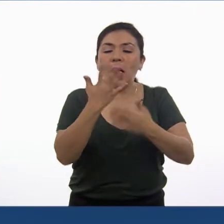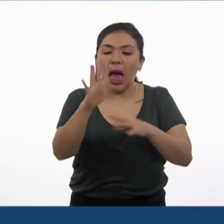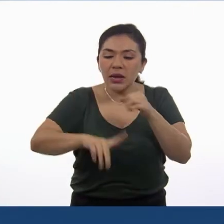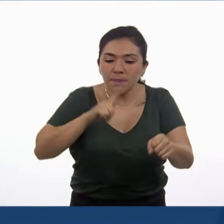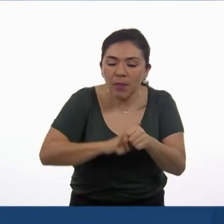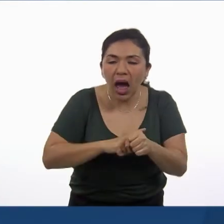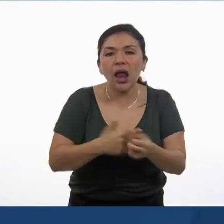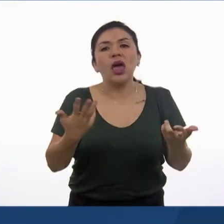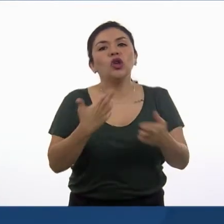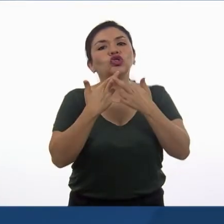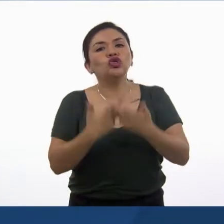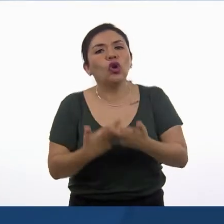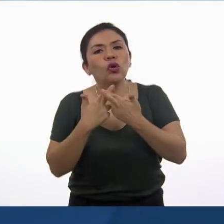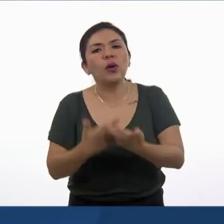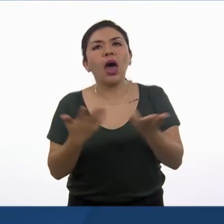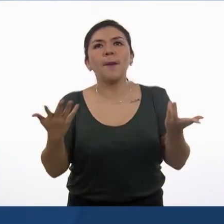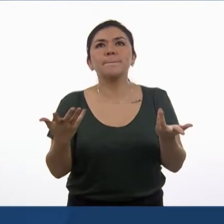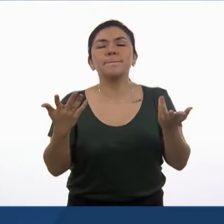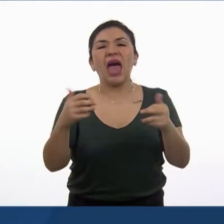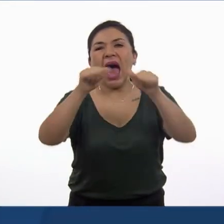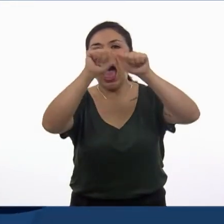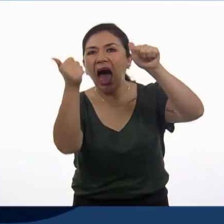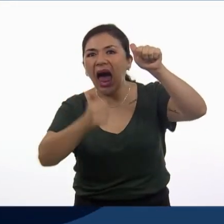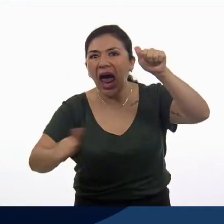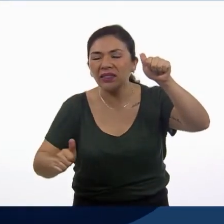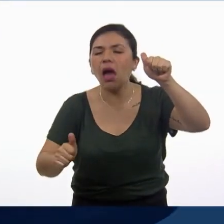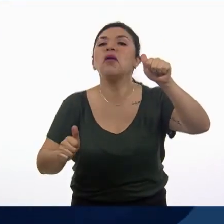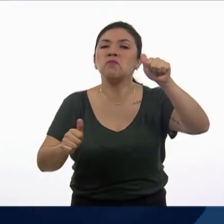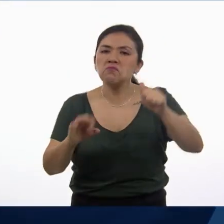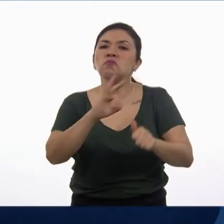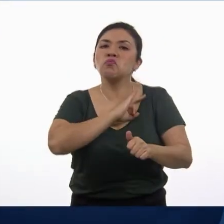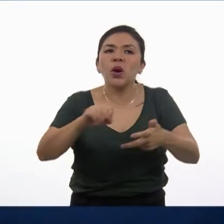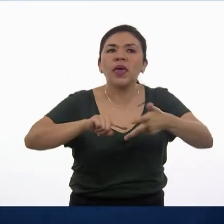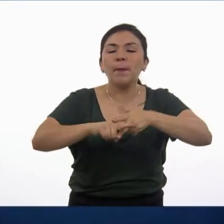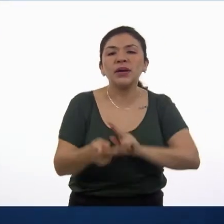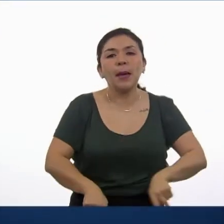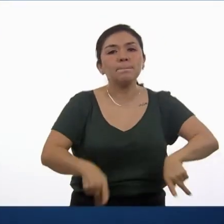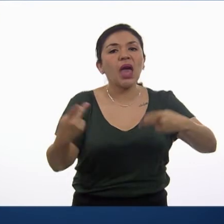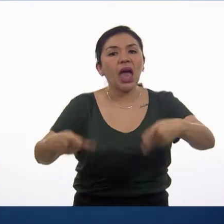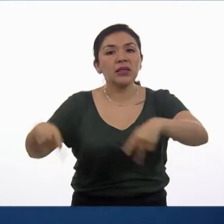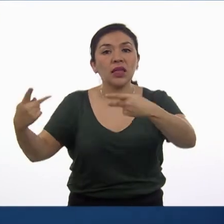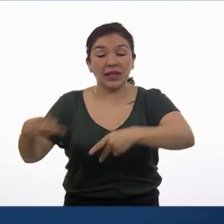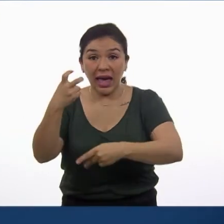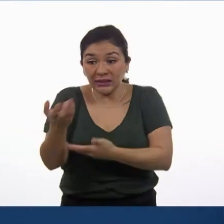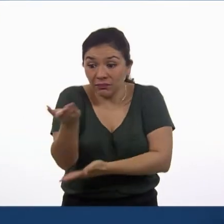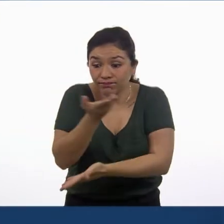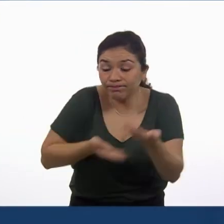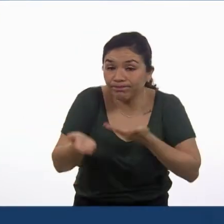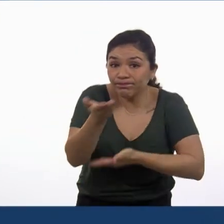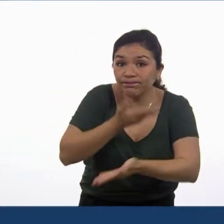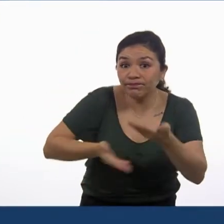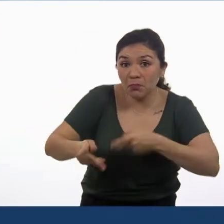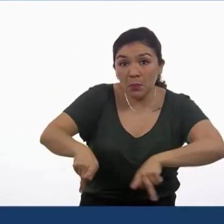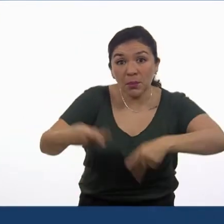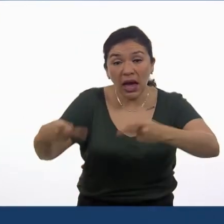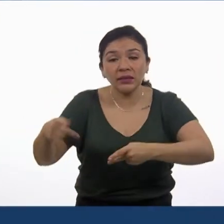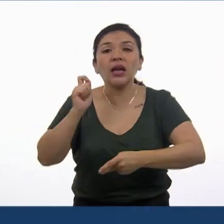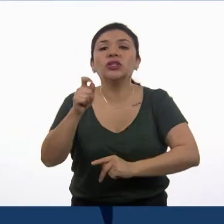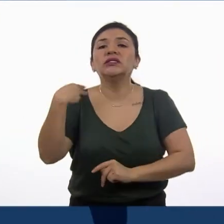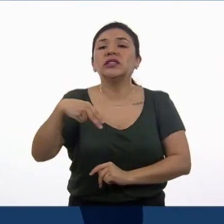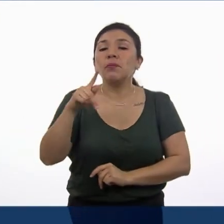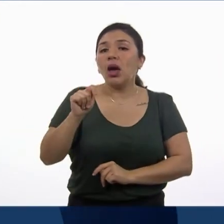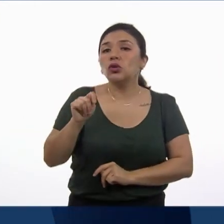animales, les va a empezar también a sobrar artesanías, van a iniciar con el comercio. Y recuerda que este intercambio es a través del